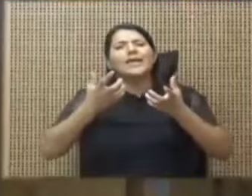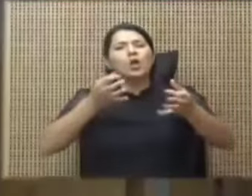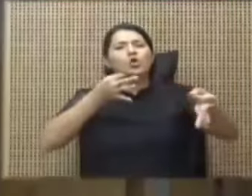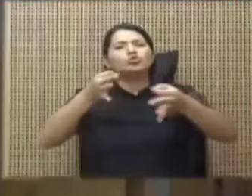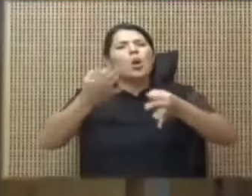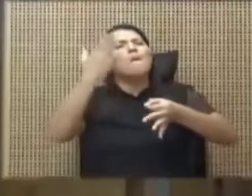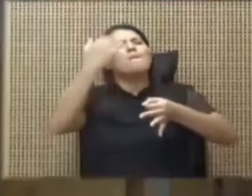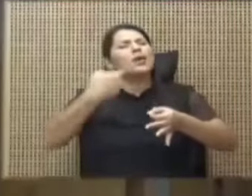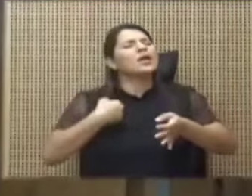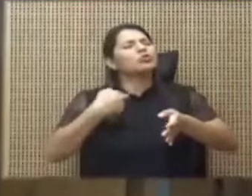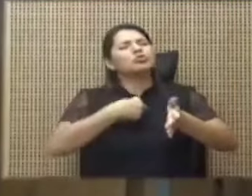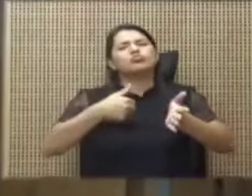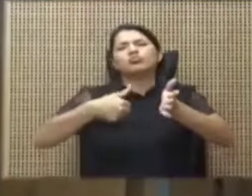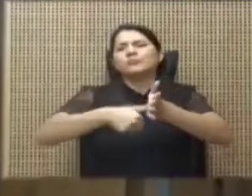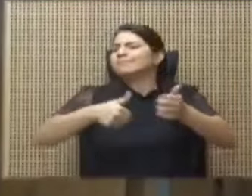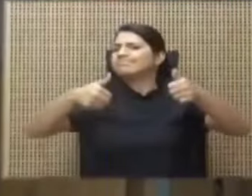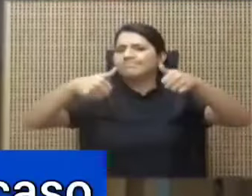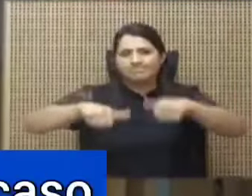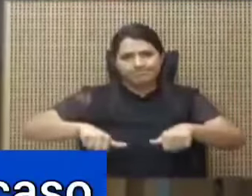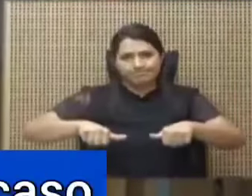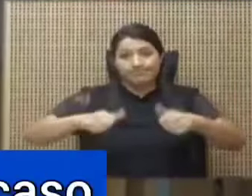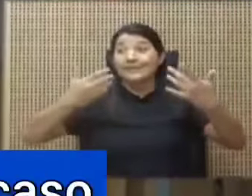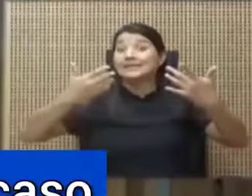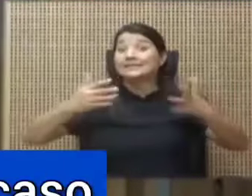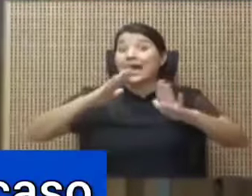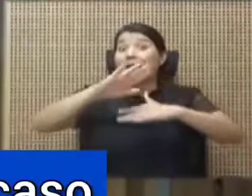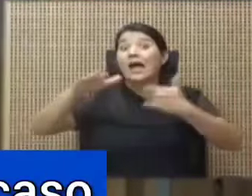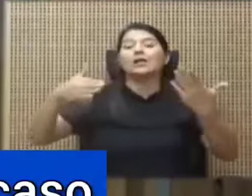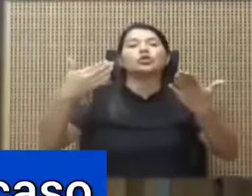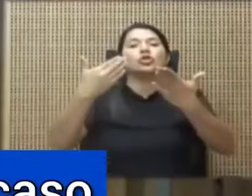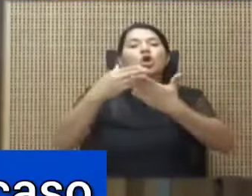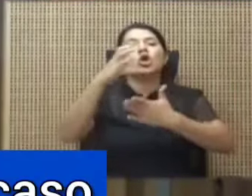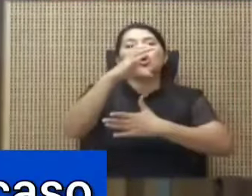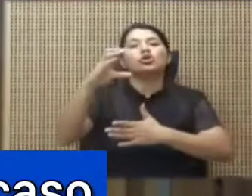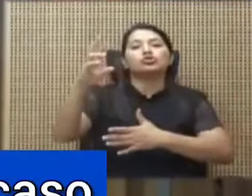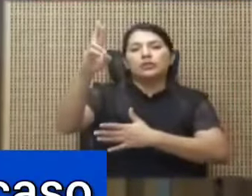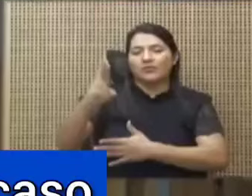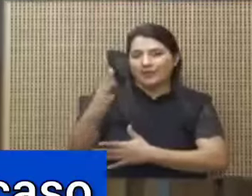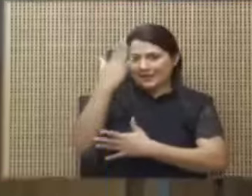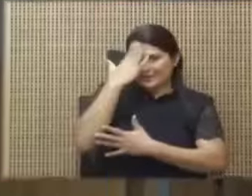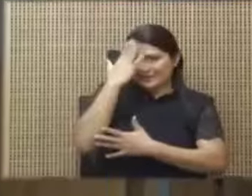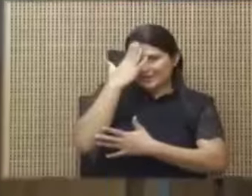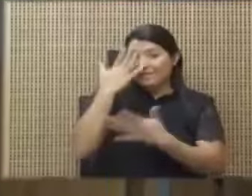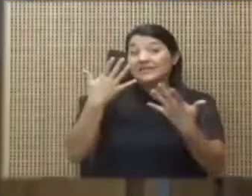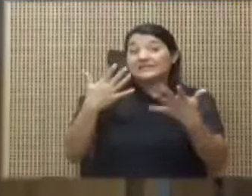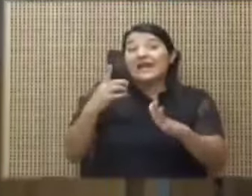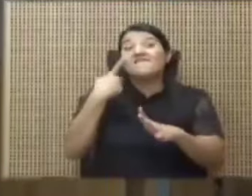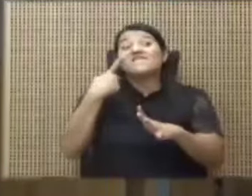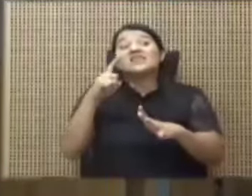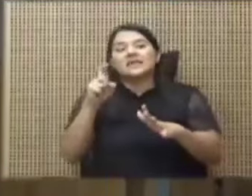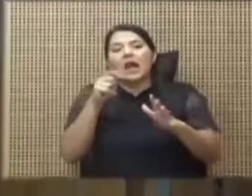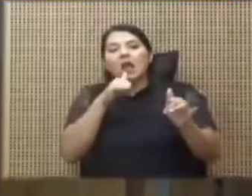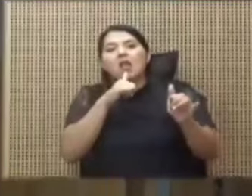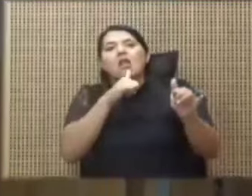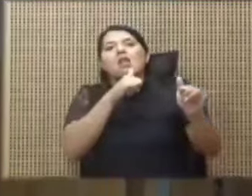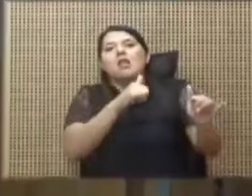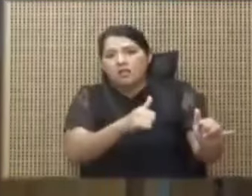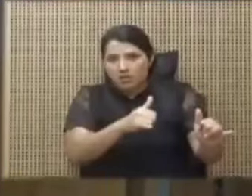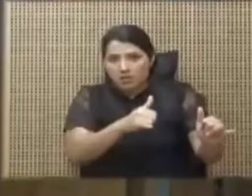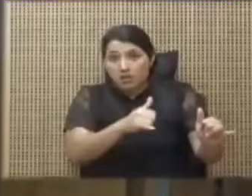Como todo el país sabe, la Fiscalía ya presentó una acusación en este caso y está en este momento